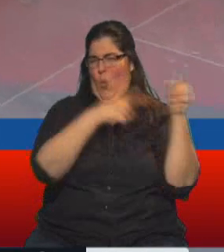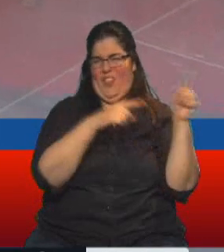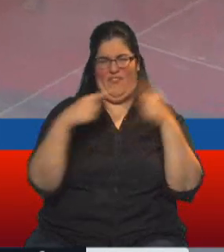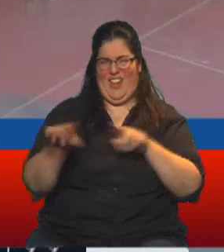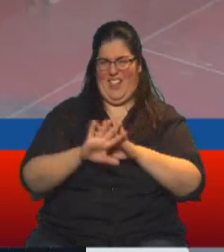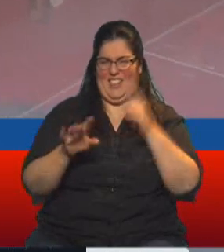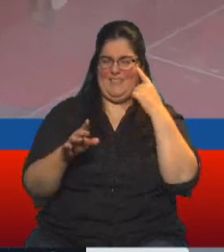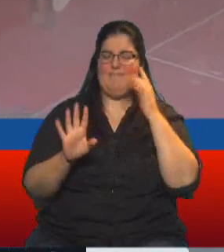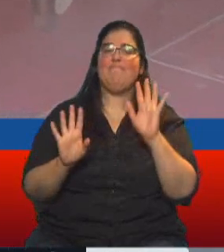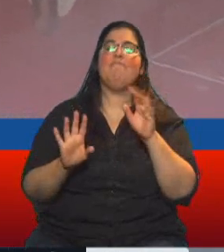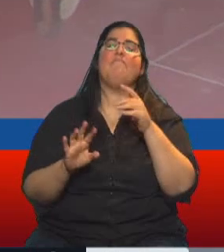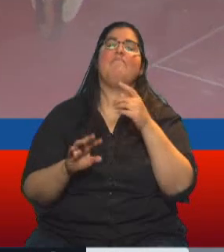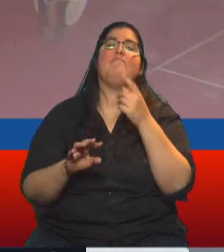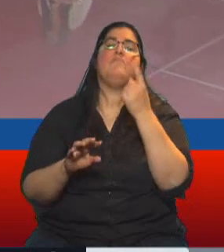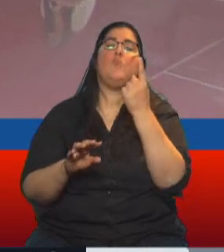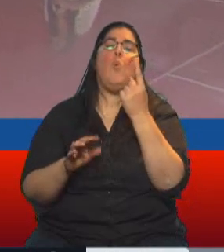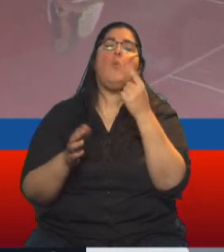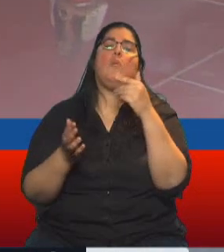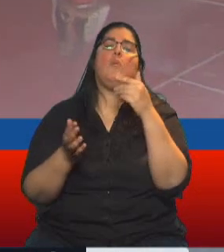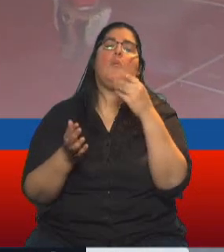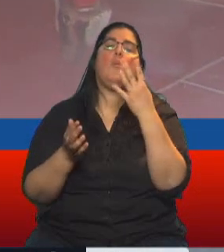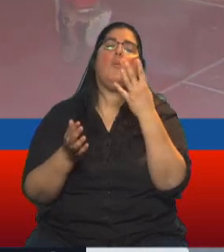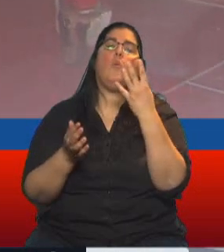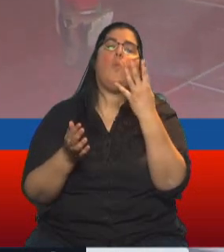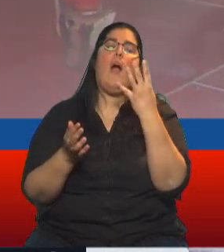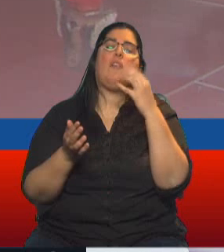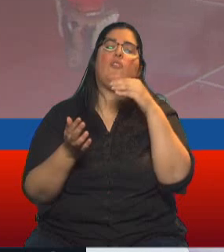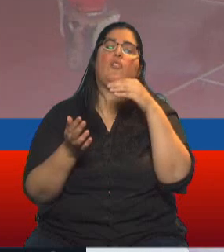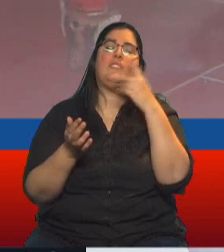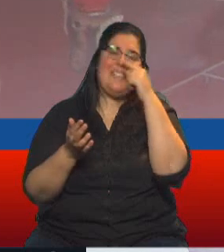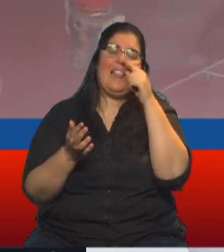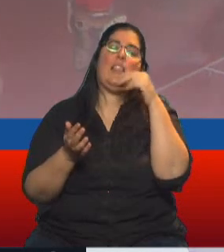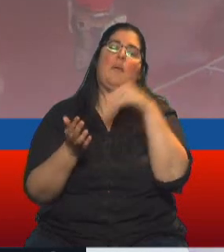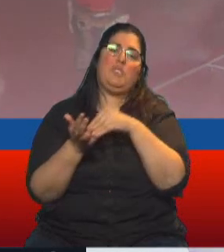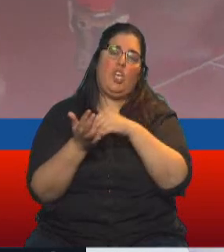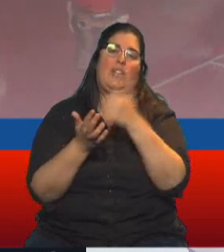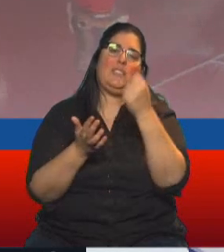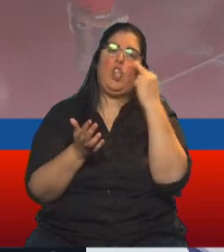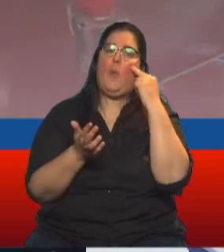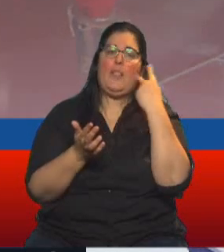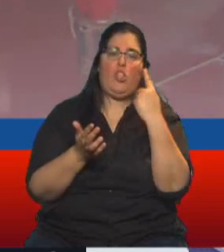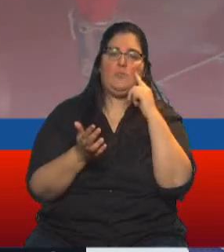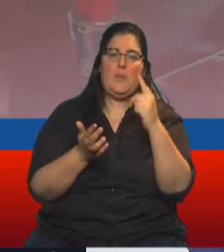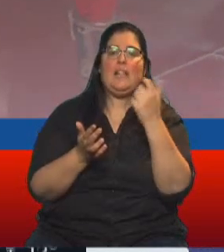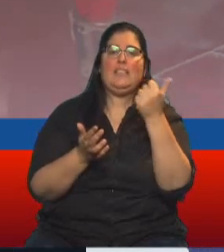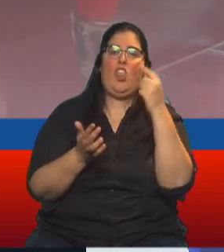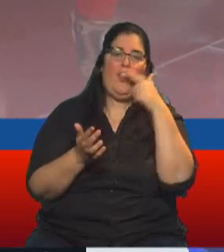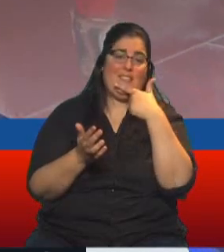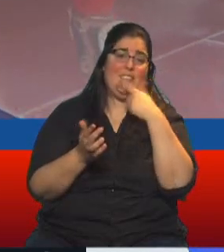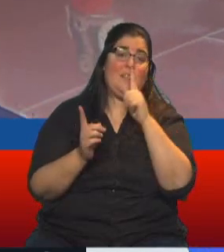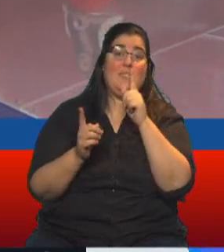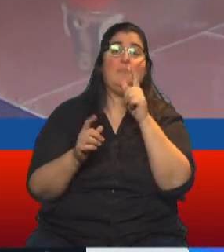casi 700.000 personas ya con una primera dosis, y los que tienen primera y segunda dosis están cerca de los